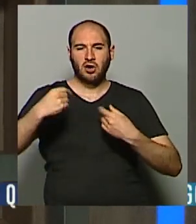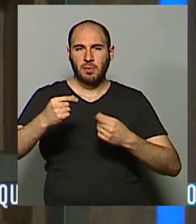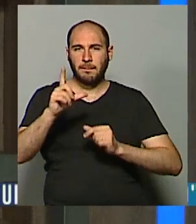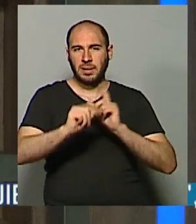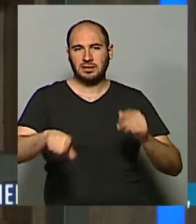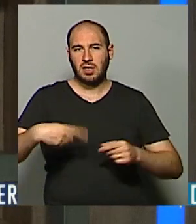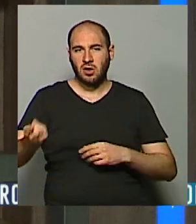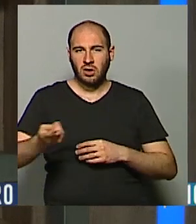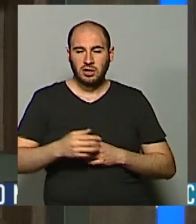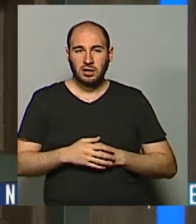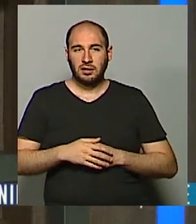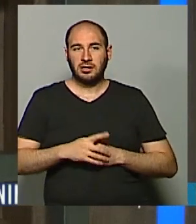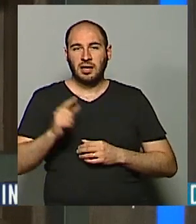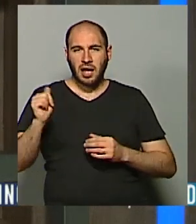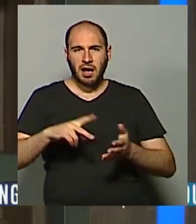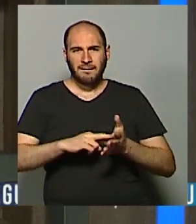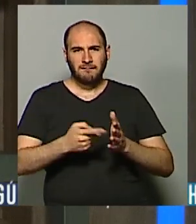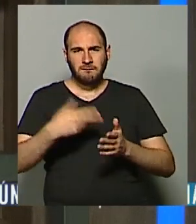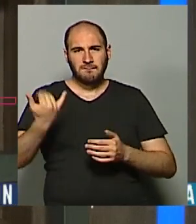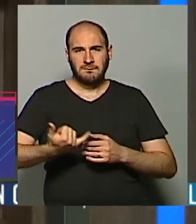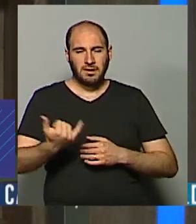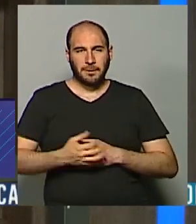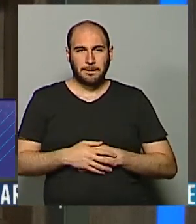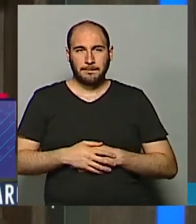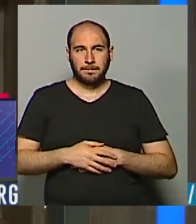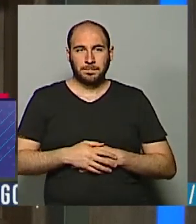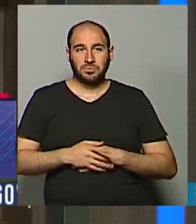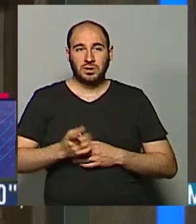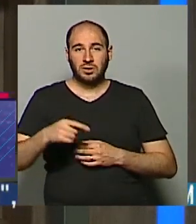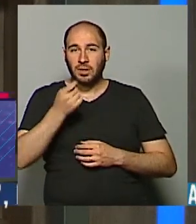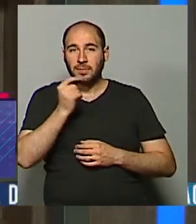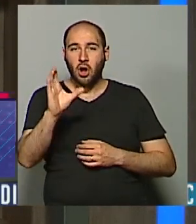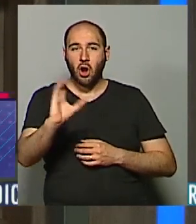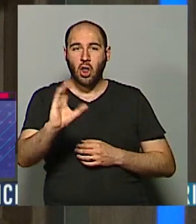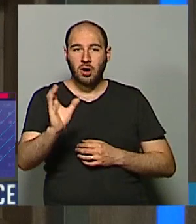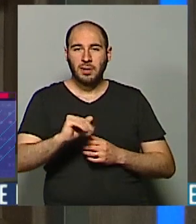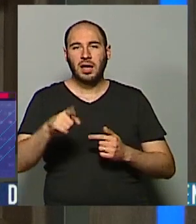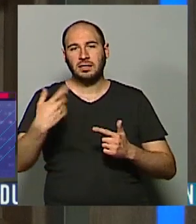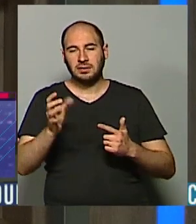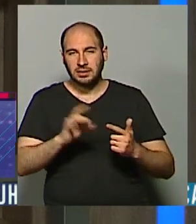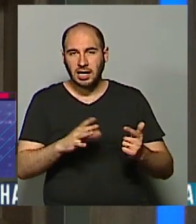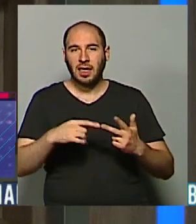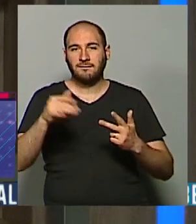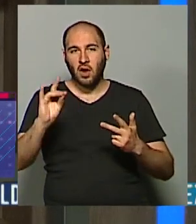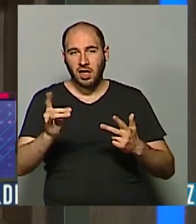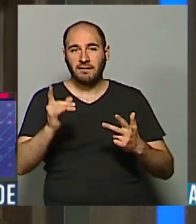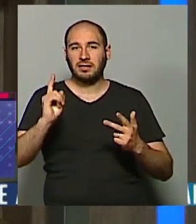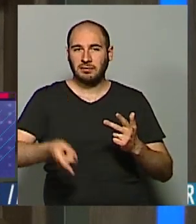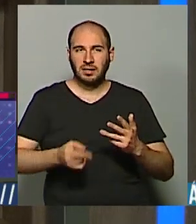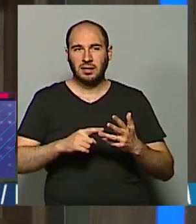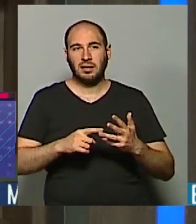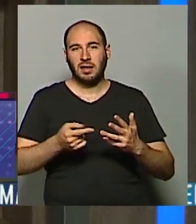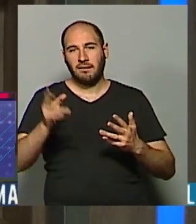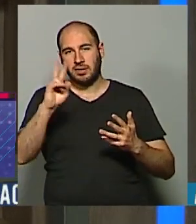de los países que, bueno, tienen bastantes conflictos? Y bueno, tenemos el caso de Colombia, tenemos el caso de Chile, Bolivia también se encuentra gripado, ni